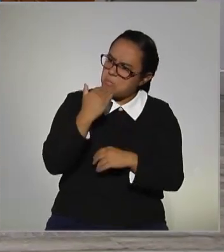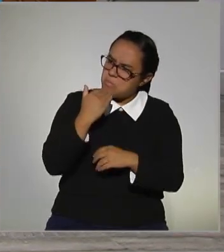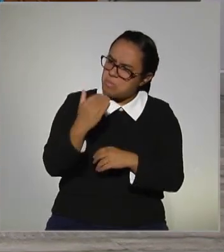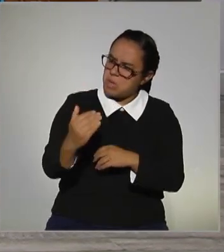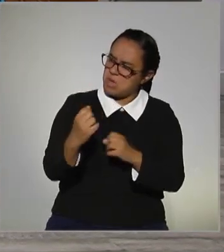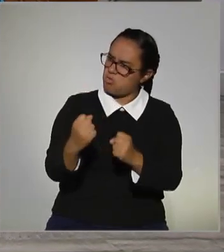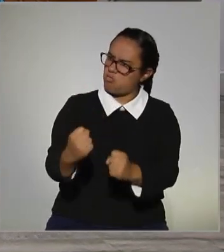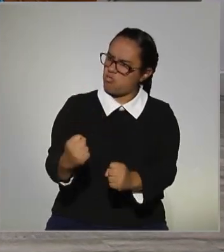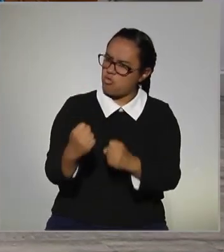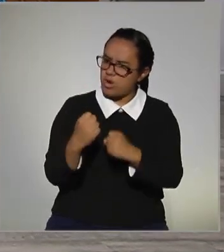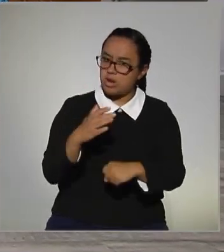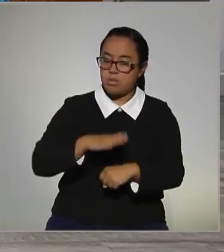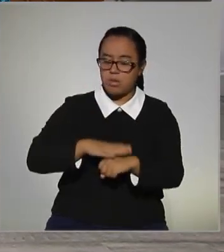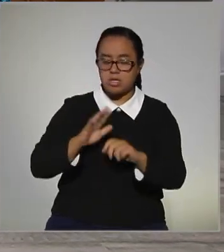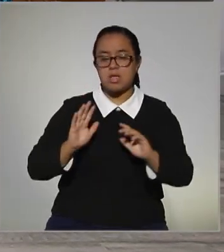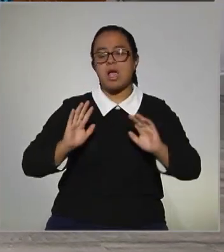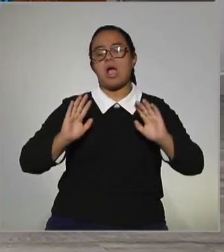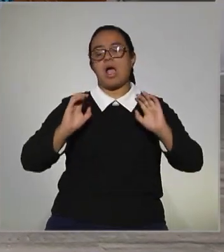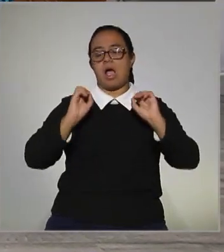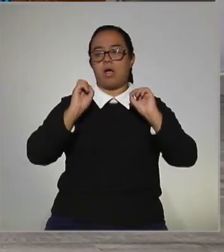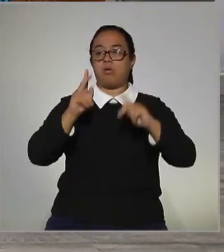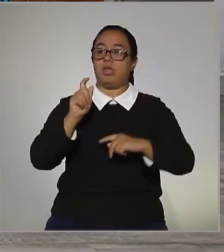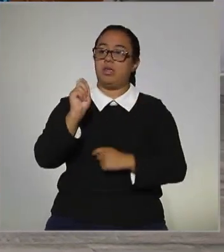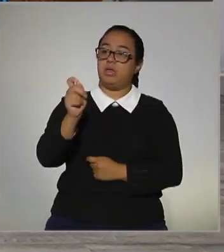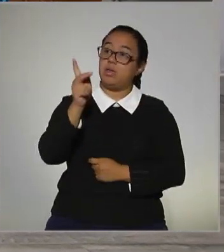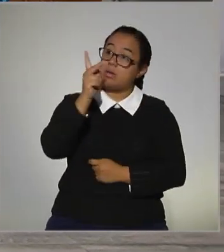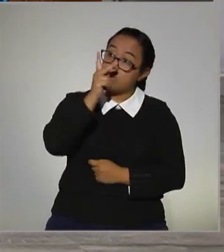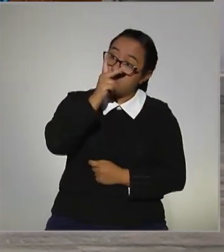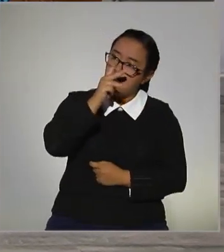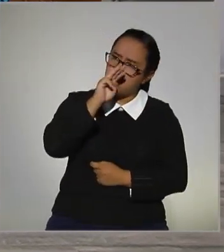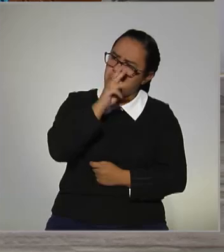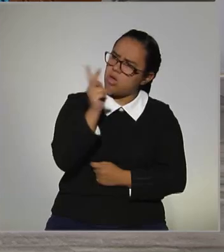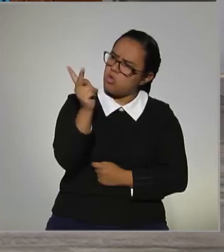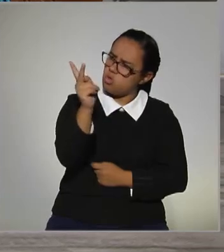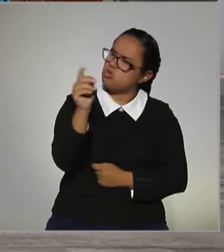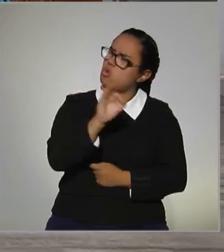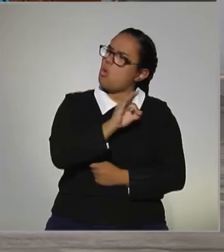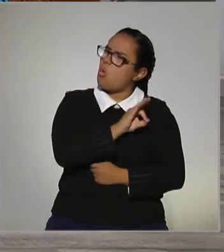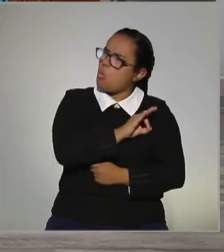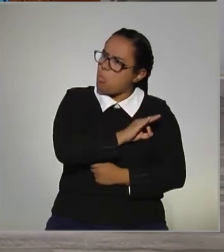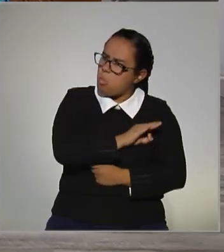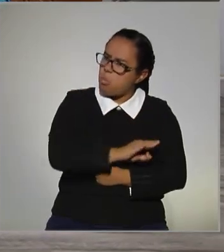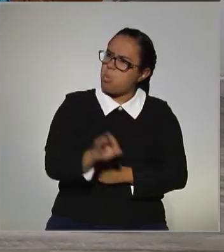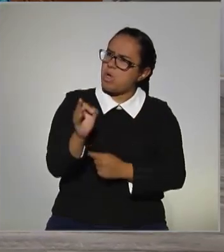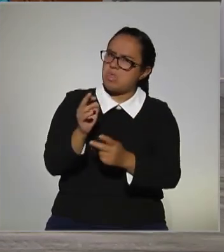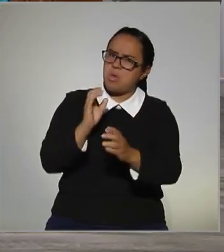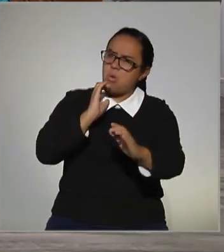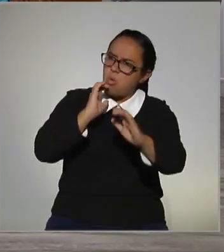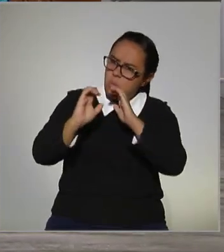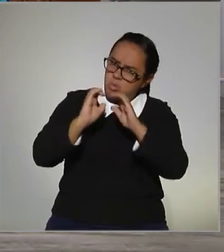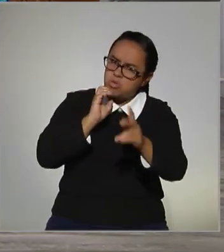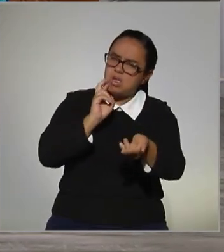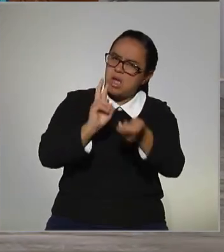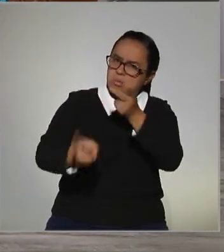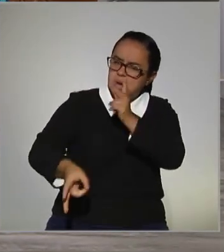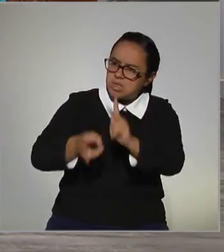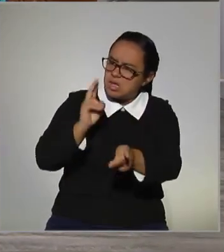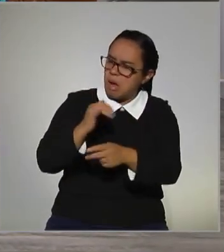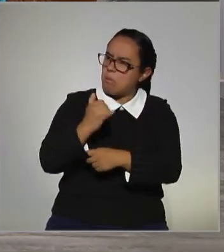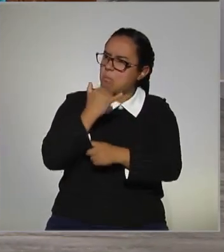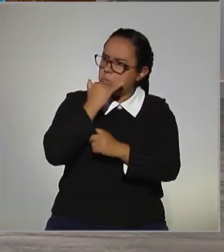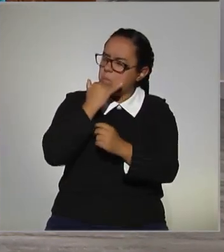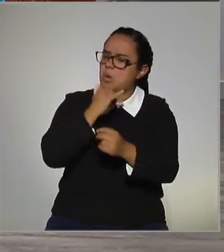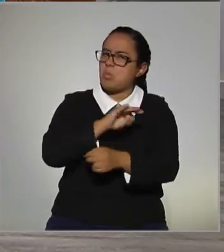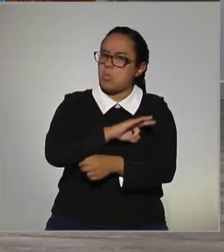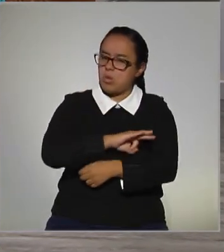matrimonio fortalecido, bueno, quiere decir que mis papás tienen la gran capacidad de poderlo dialogar, de poderse perdonar, por lo